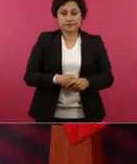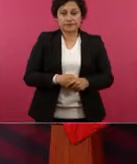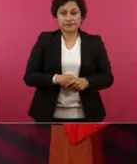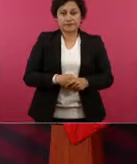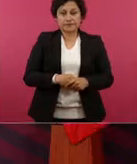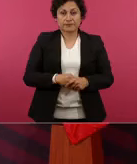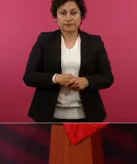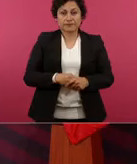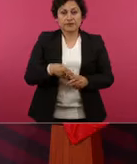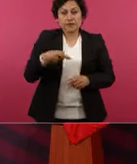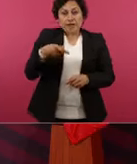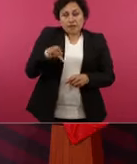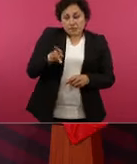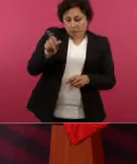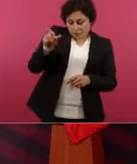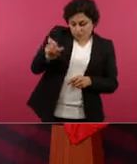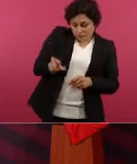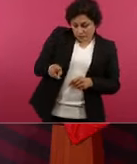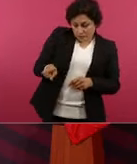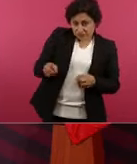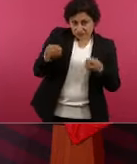Pero no es un buen juez.